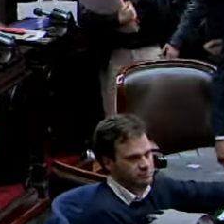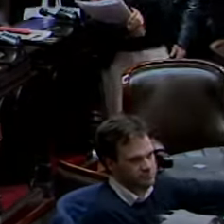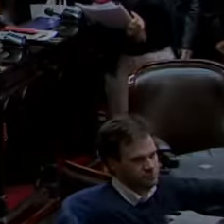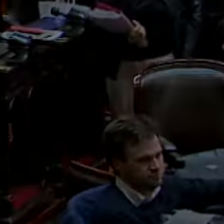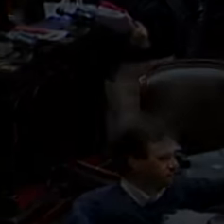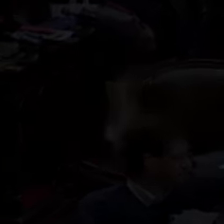C